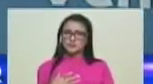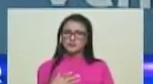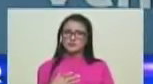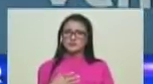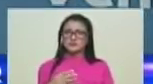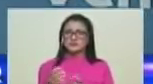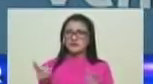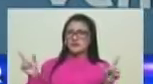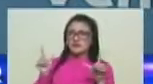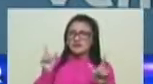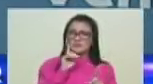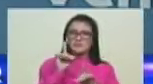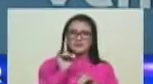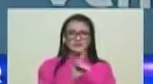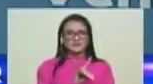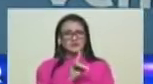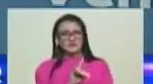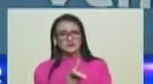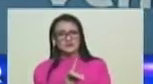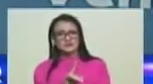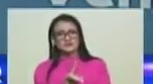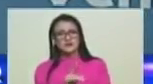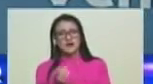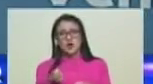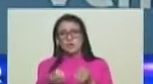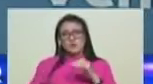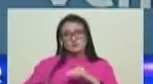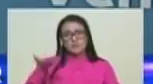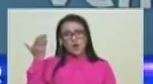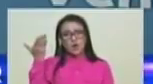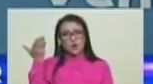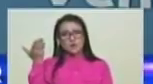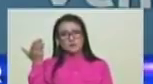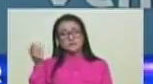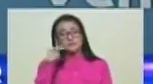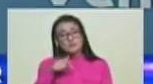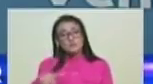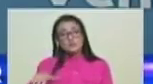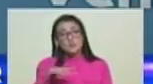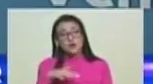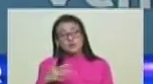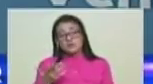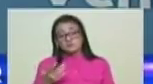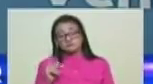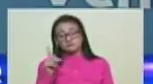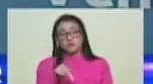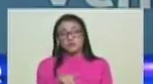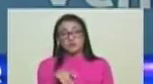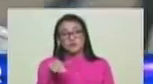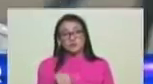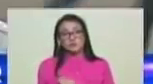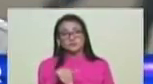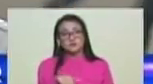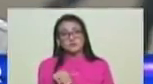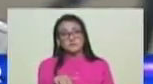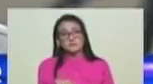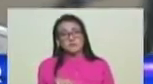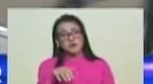linchamiento mediático, a pesar de la agresión económica, bueno, el pueblo se pronunció